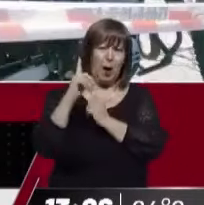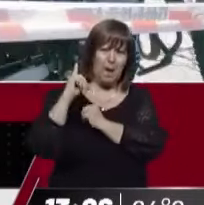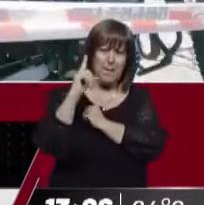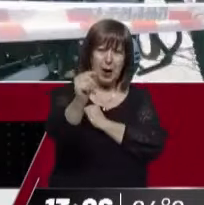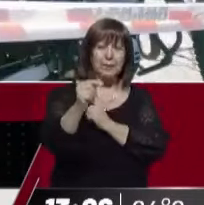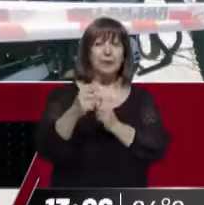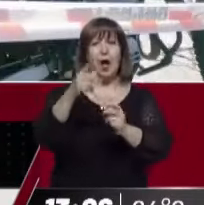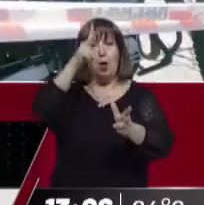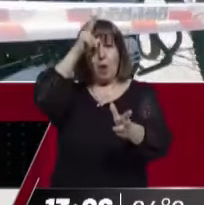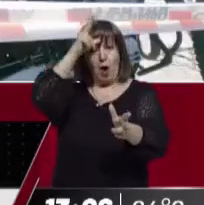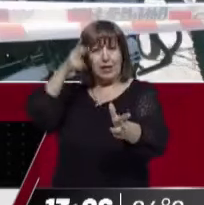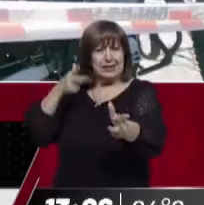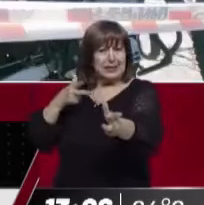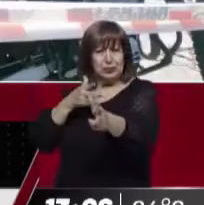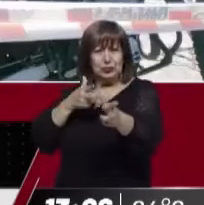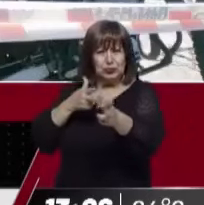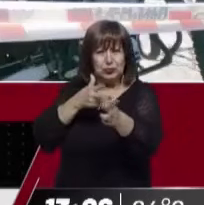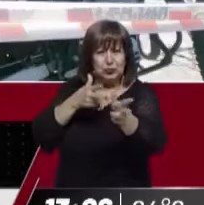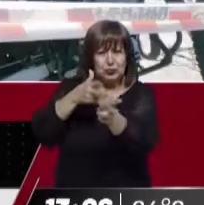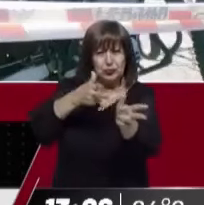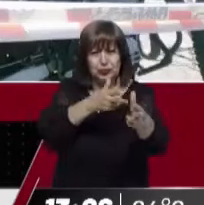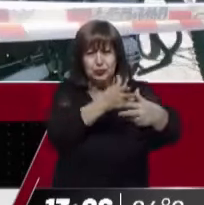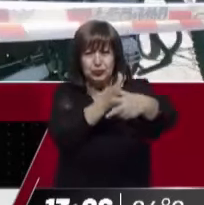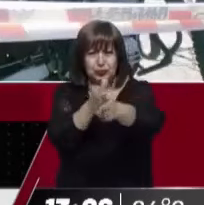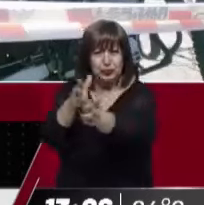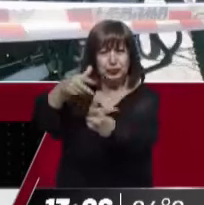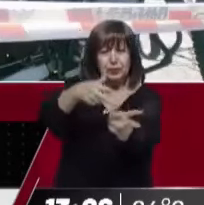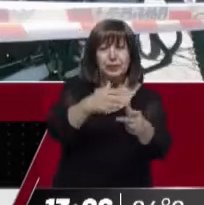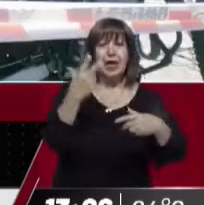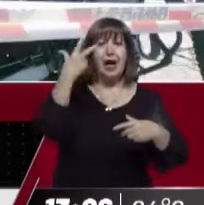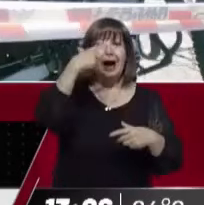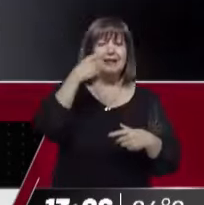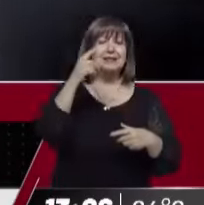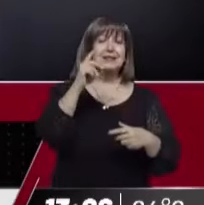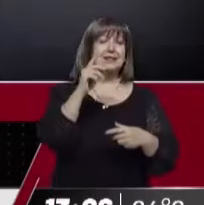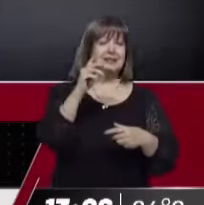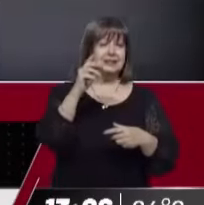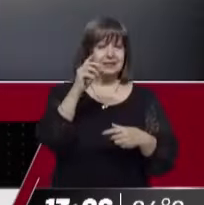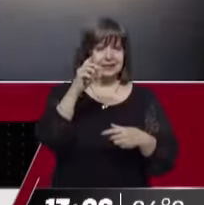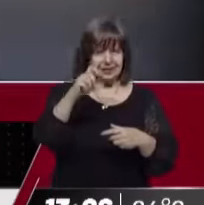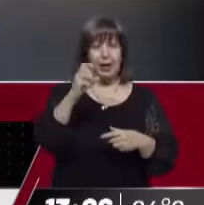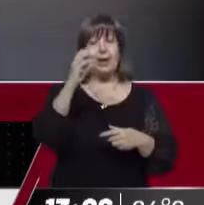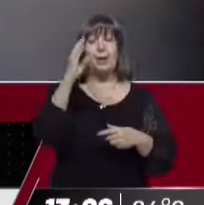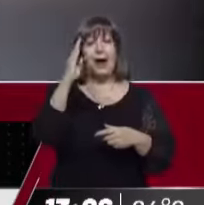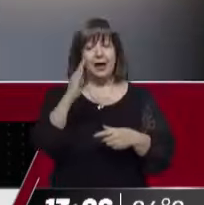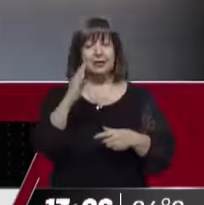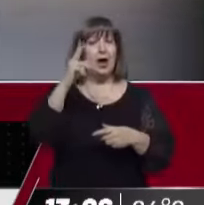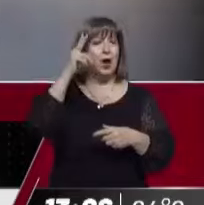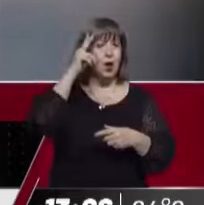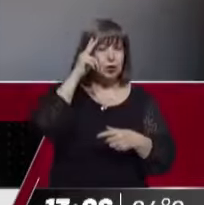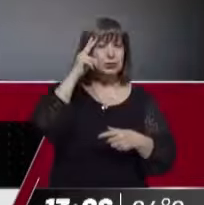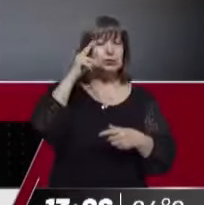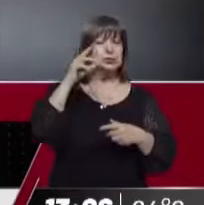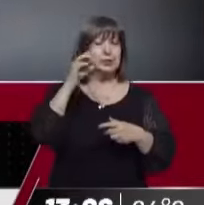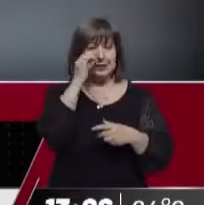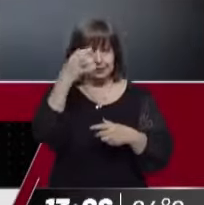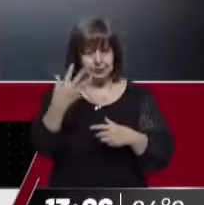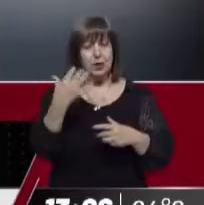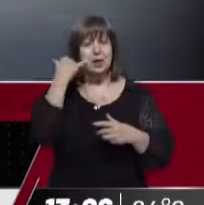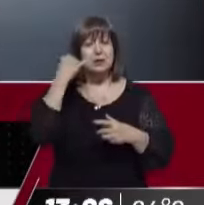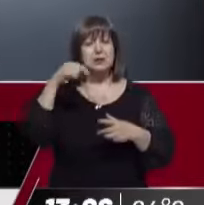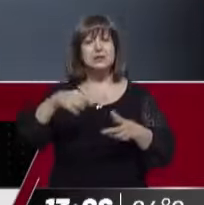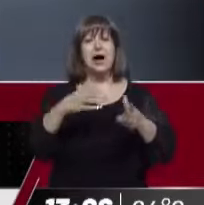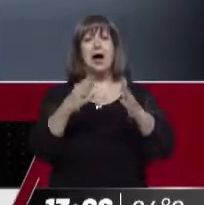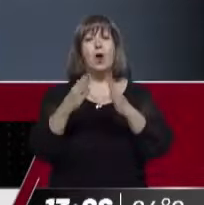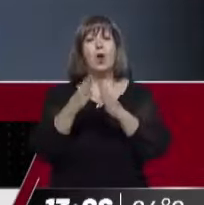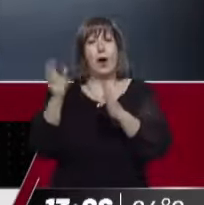la policía atrás. Una camioneta Audi, patente HCB alta 494. Sale del barrio Las Cortaderas, ahí